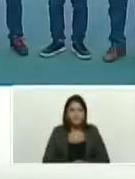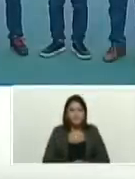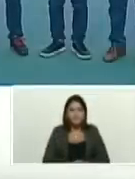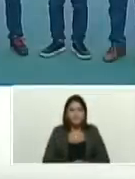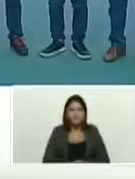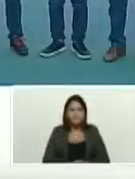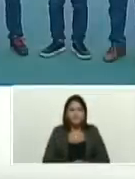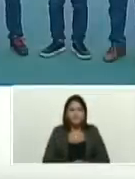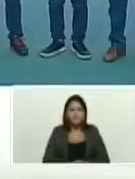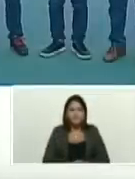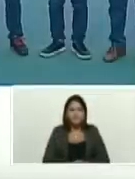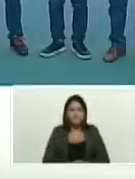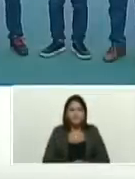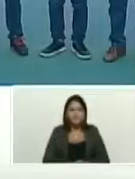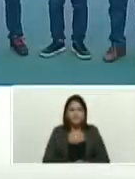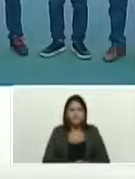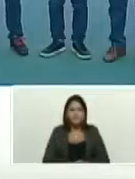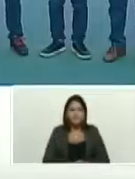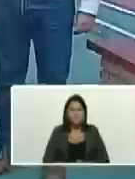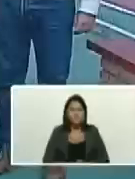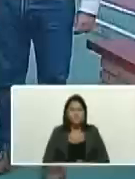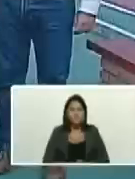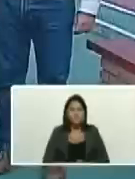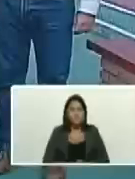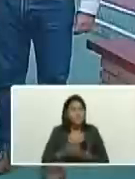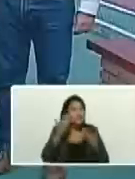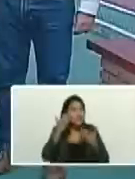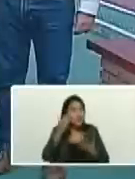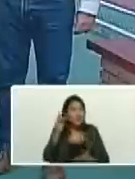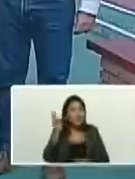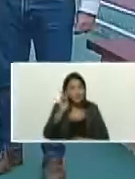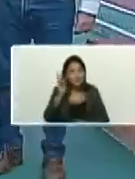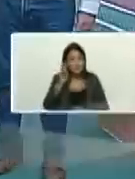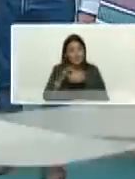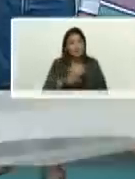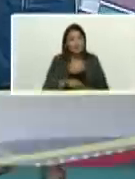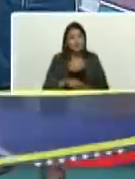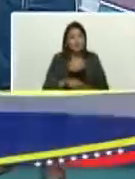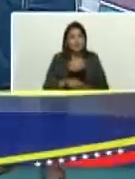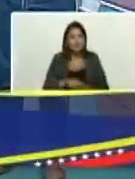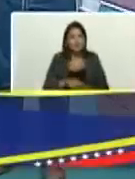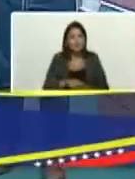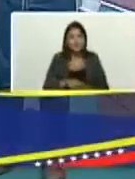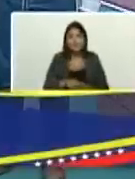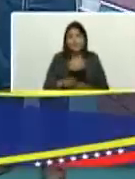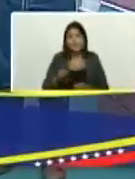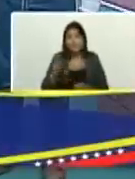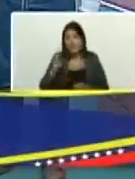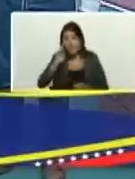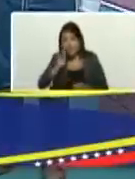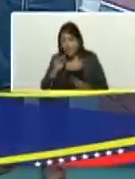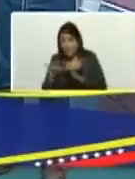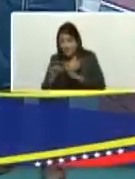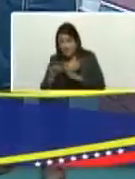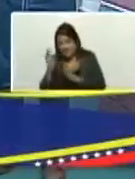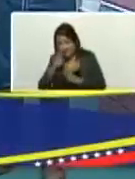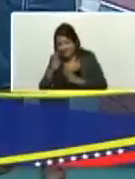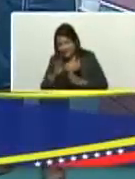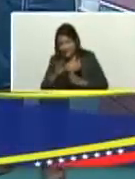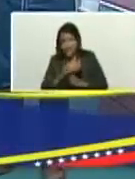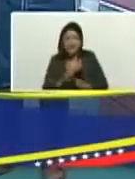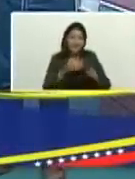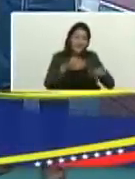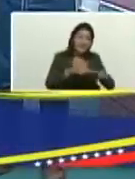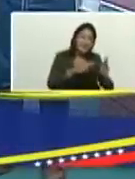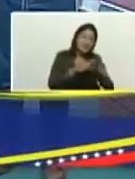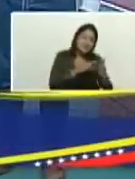Saludos para usted y para toda Venezuela. Bueno, efectivamente, de la frontera con Brasil a la frontera con Colombia. Aquí estamos a